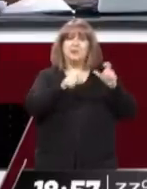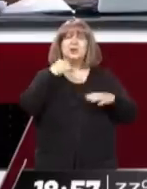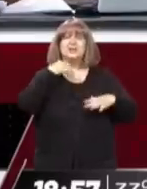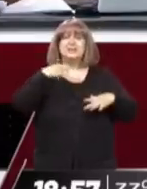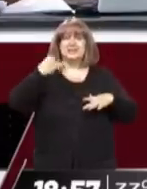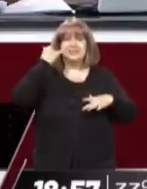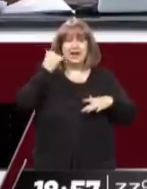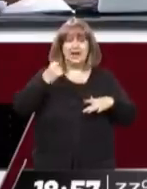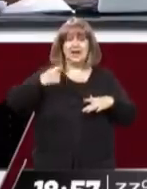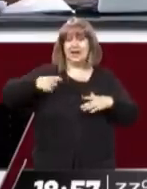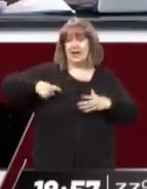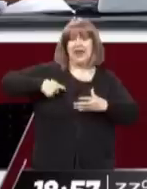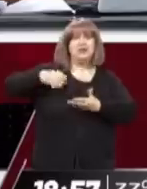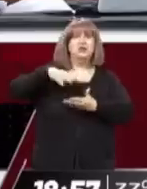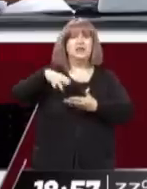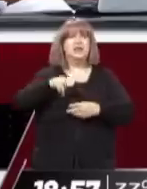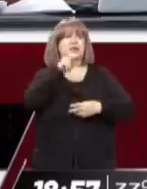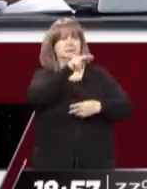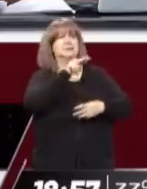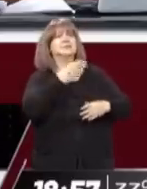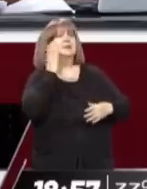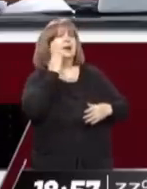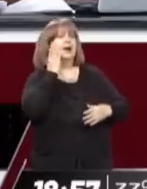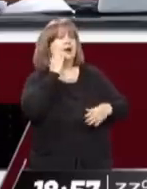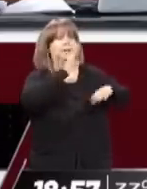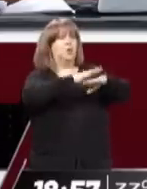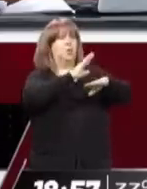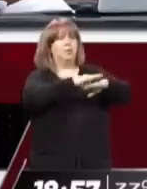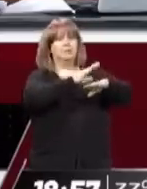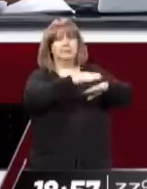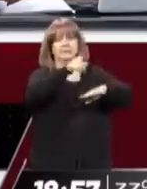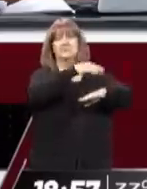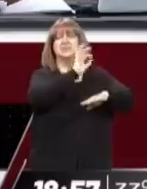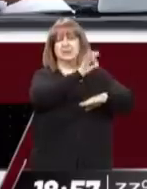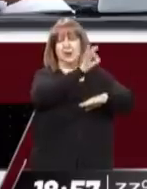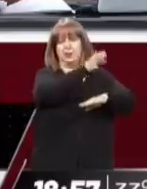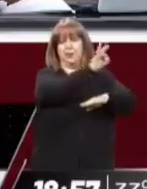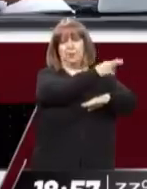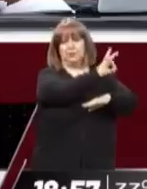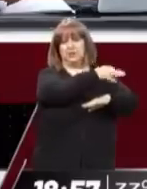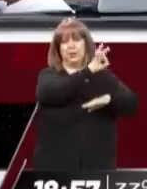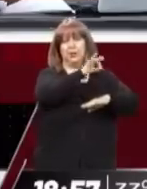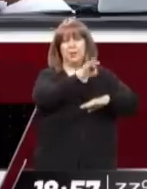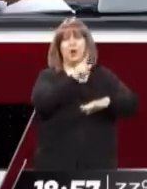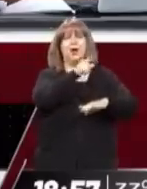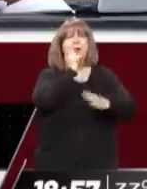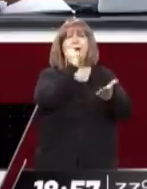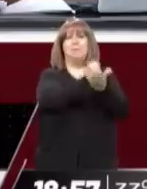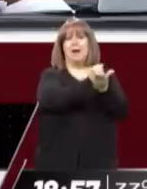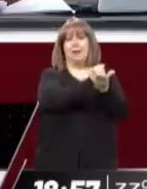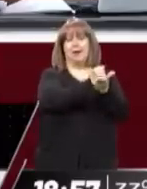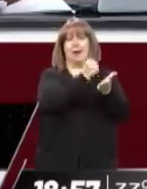importante. Estos chicos no sé cómo van a hacer para poder ingresar en el aparato social con semejante estigmatización